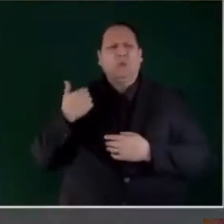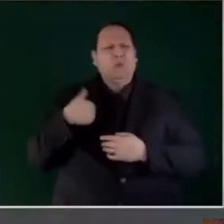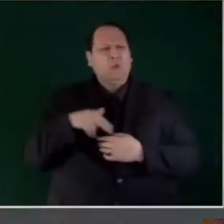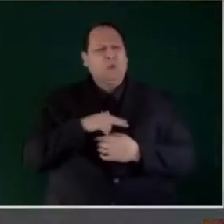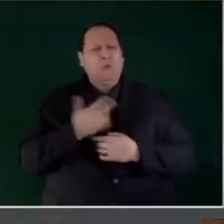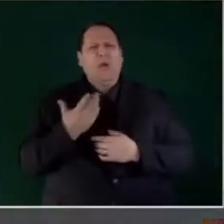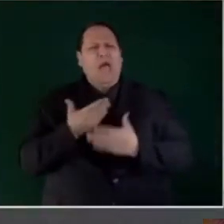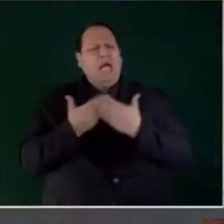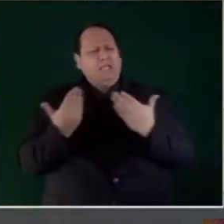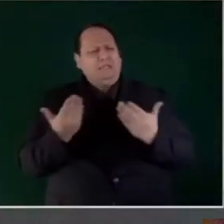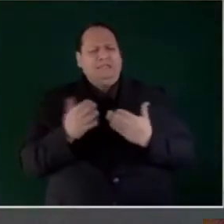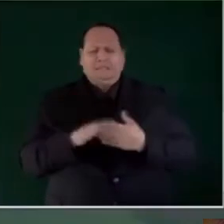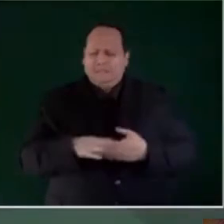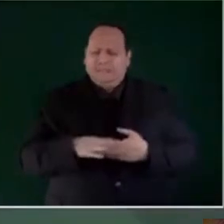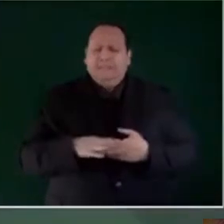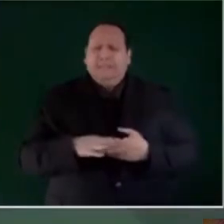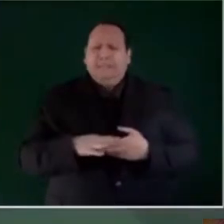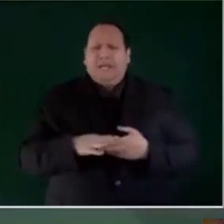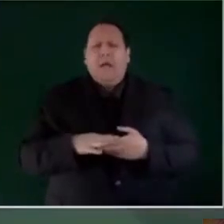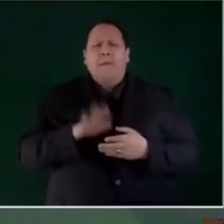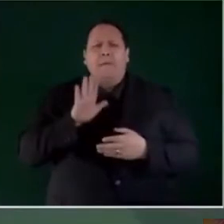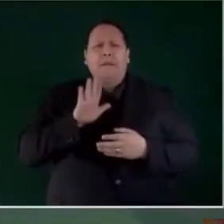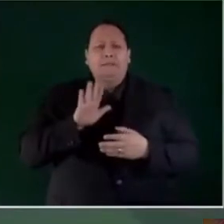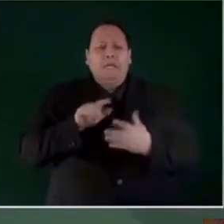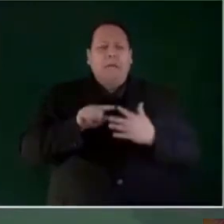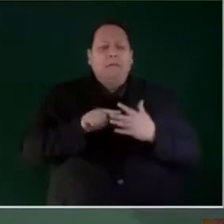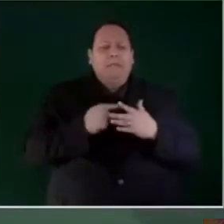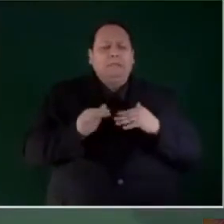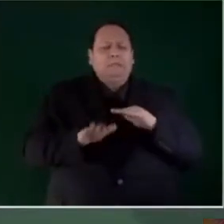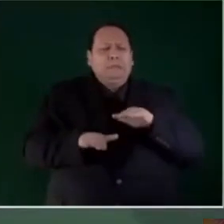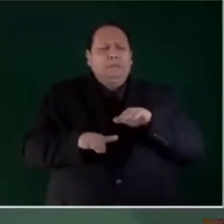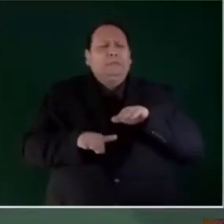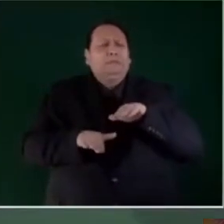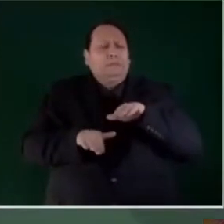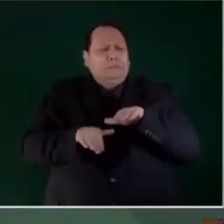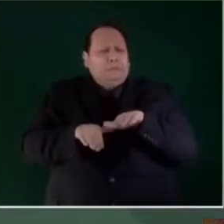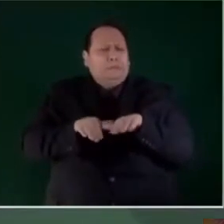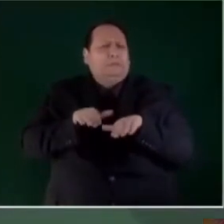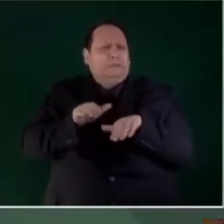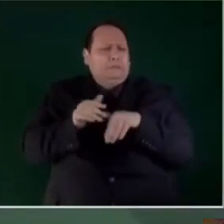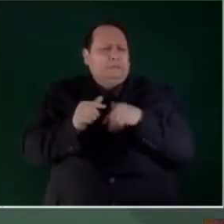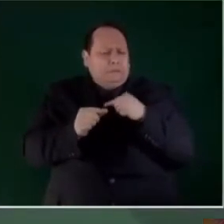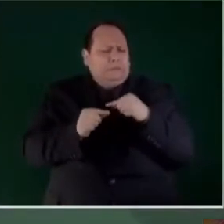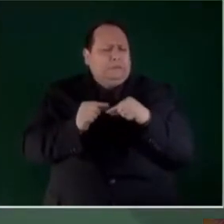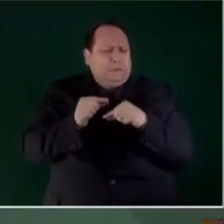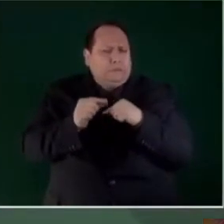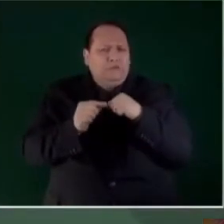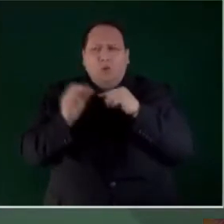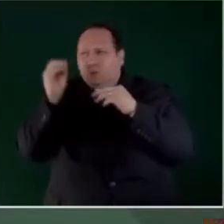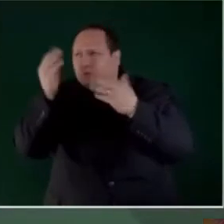estamos dando los primeros pasos en materia democrática.